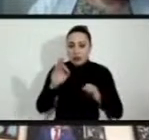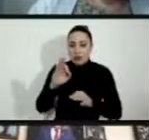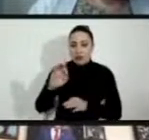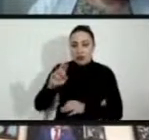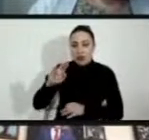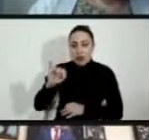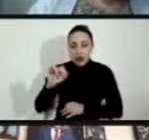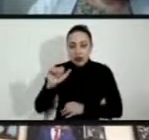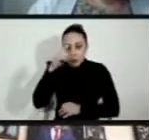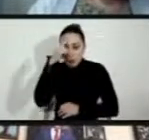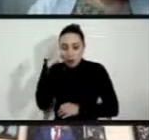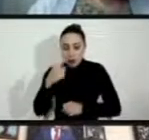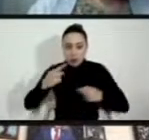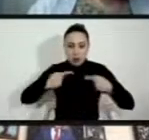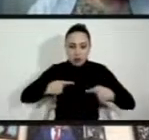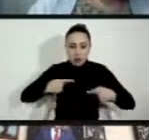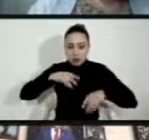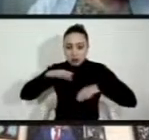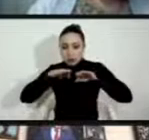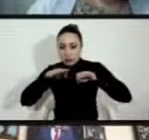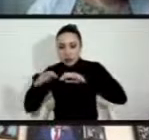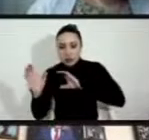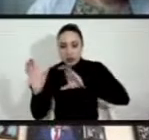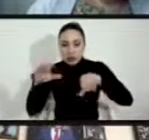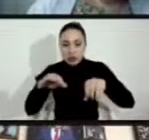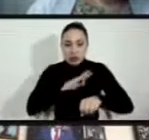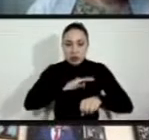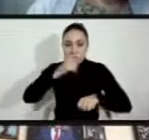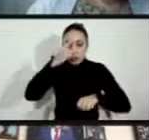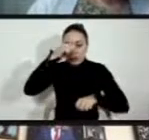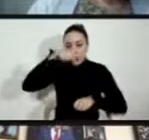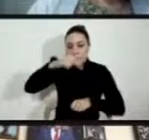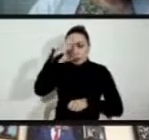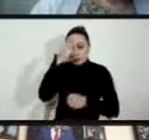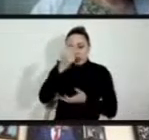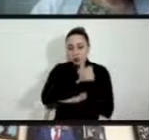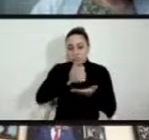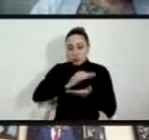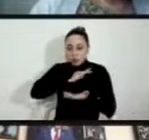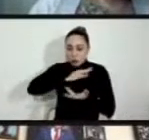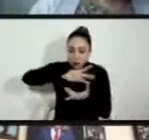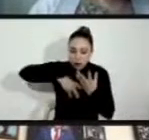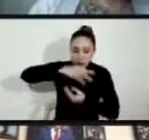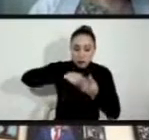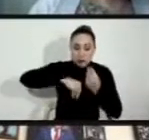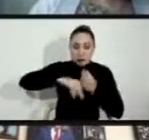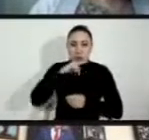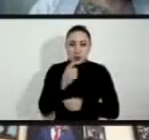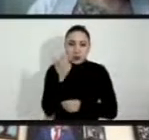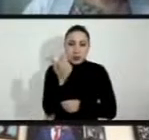medida adicional para la reactivación económica de la Ciudad de México.